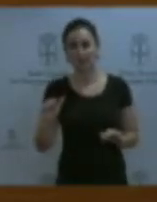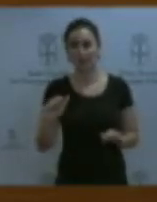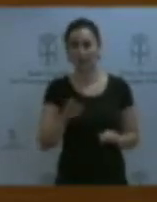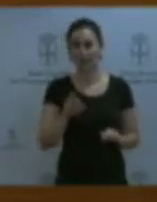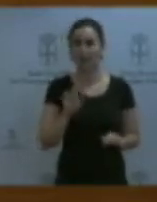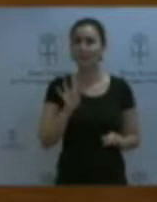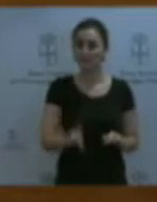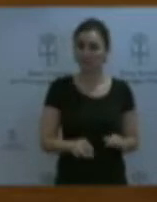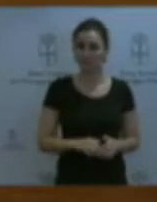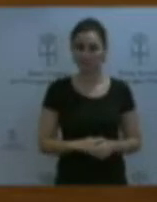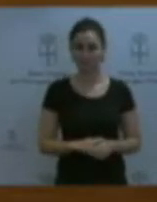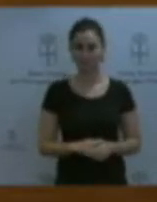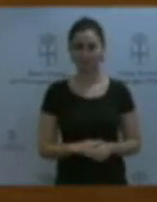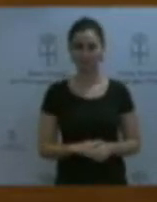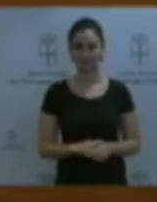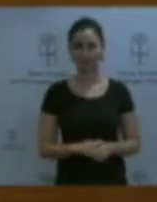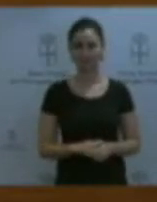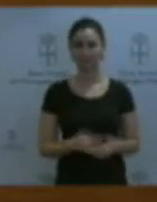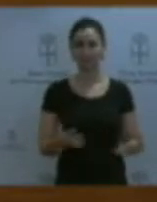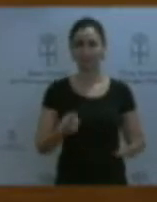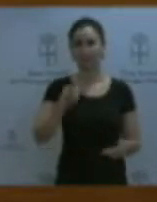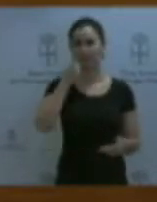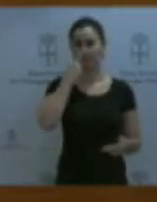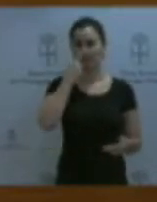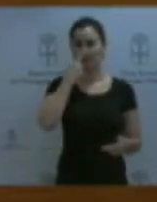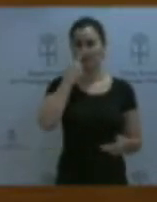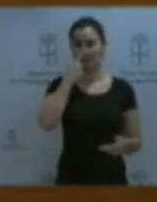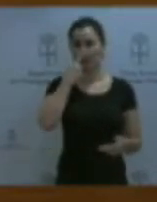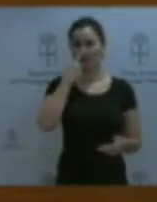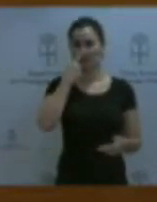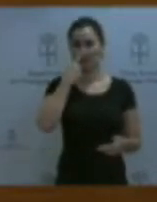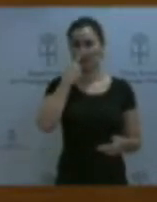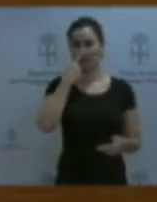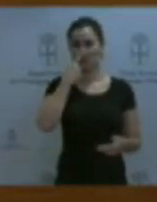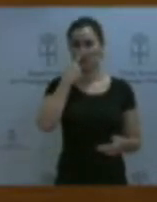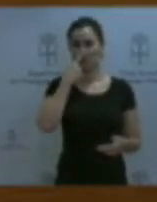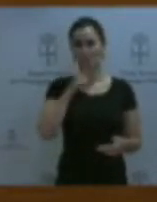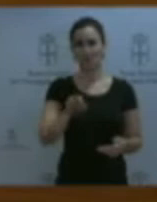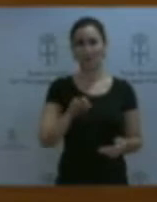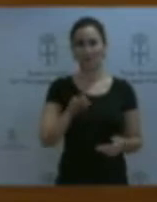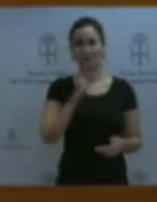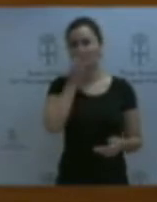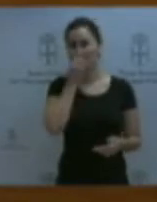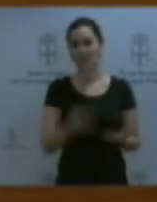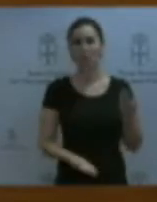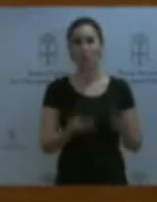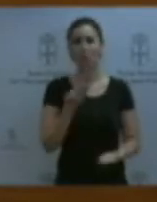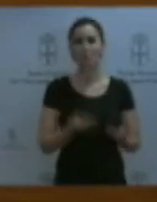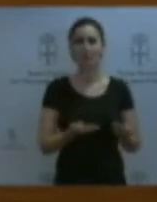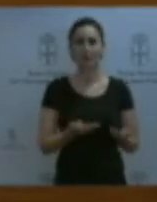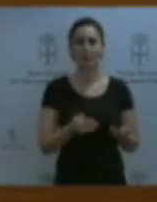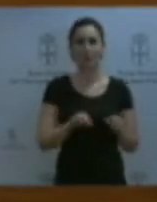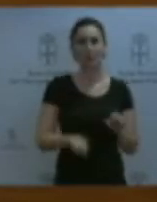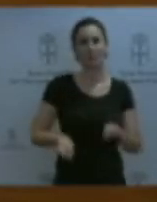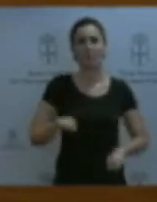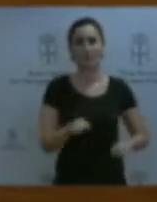del olor de Parres, de Arriondas, ese día era bastante mejor que la de Ribesella, en donde además los restaurantes